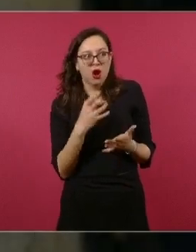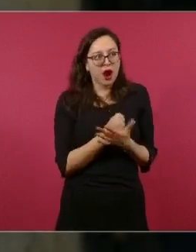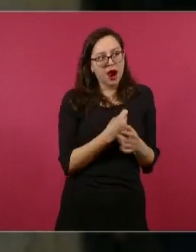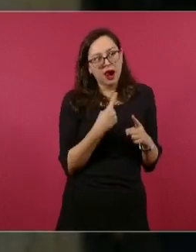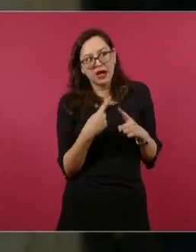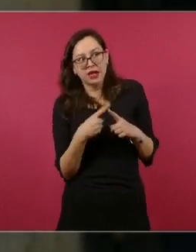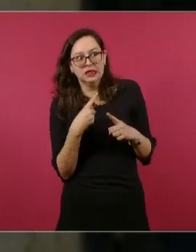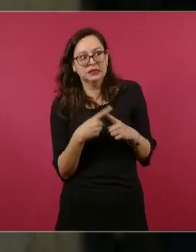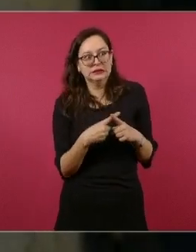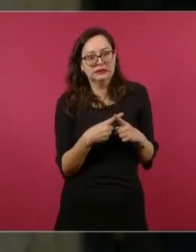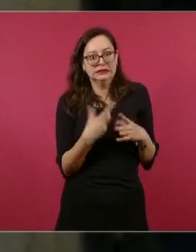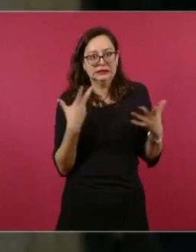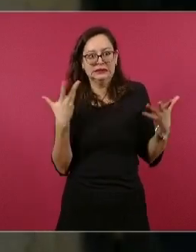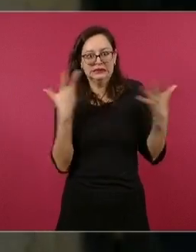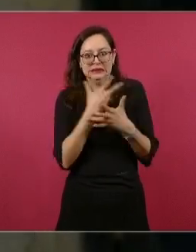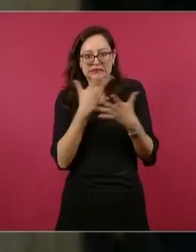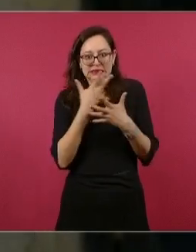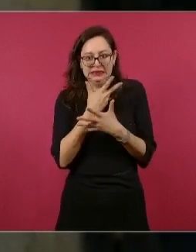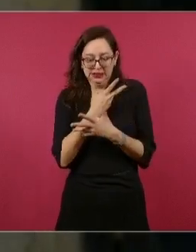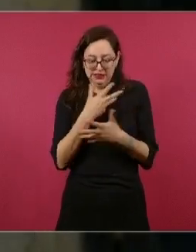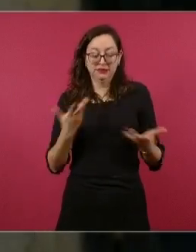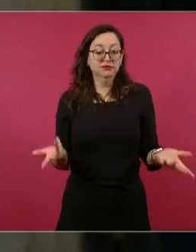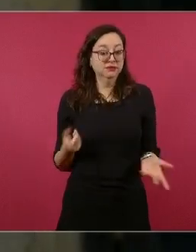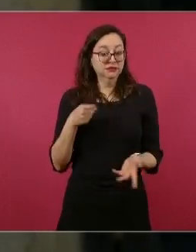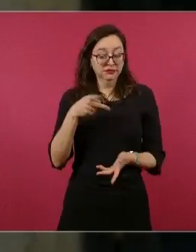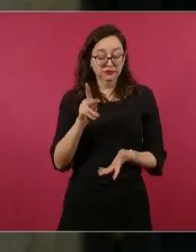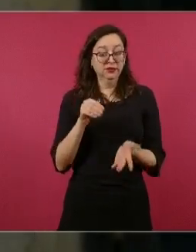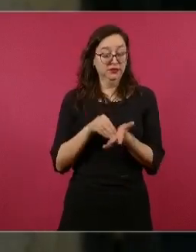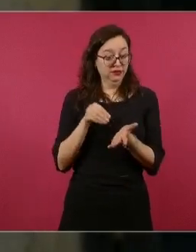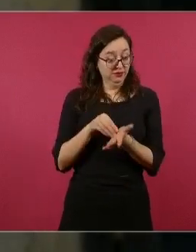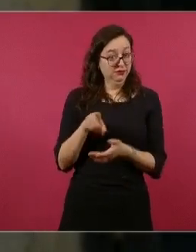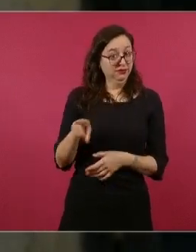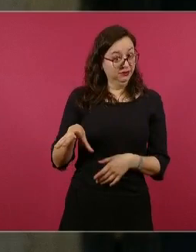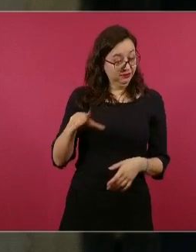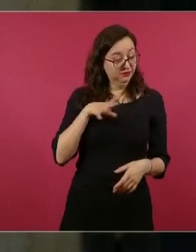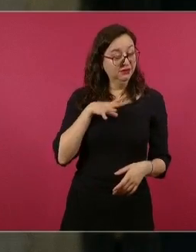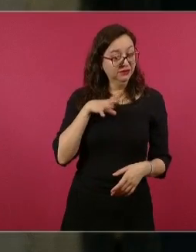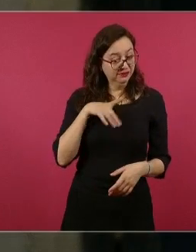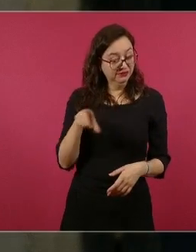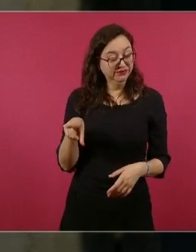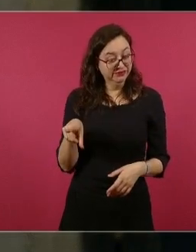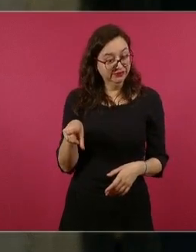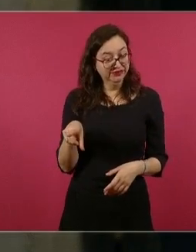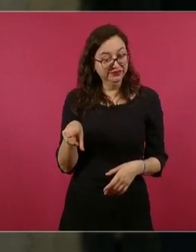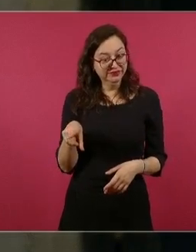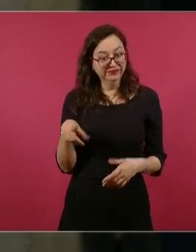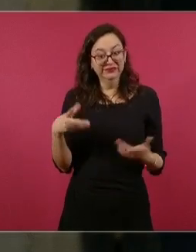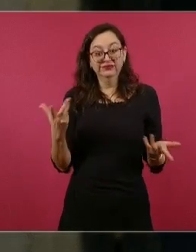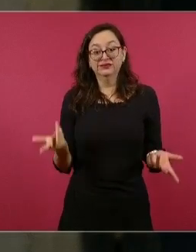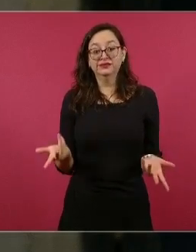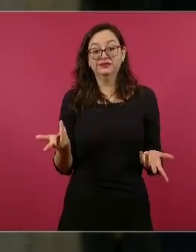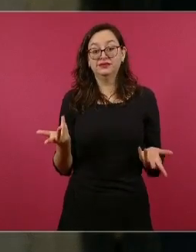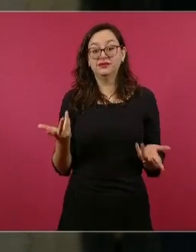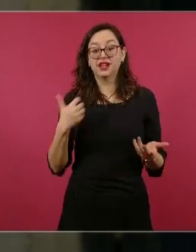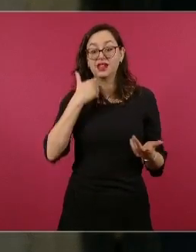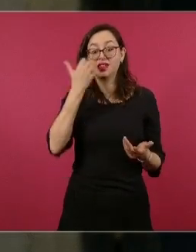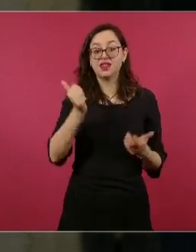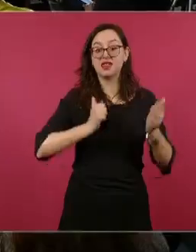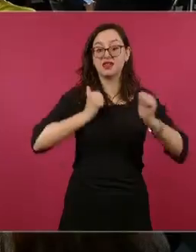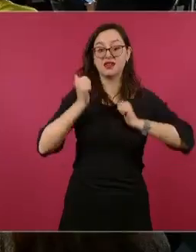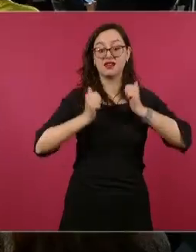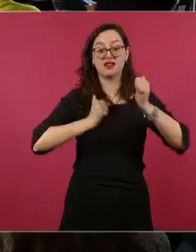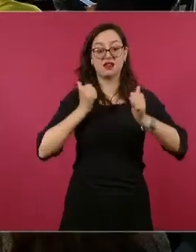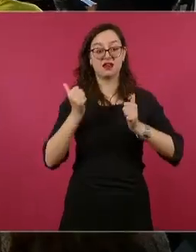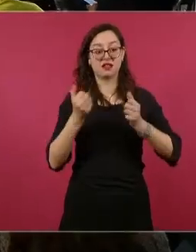había de la elección y ahí están, es gente que se está o está despojando a la comunidad